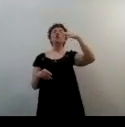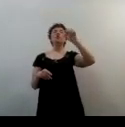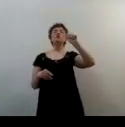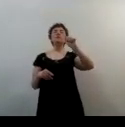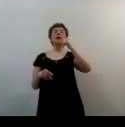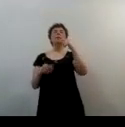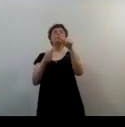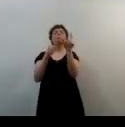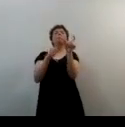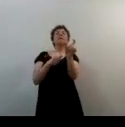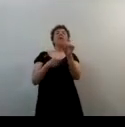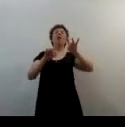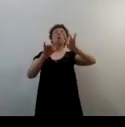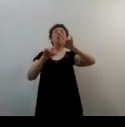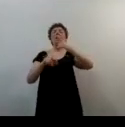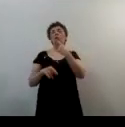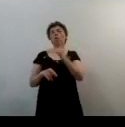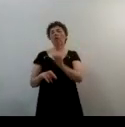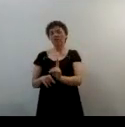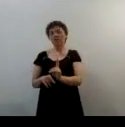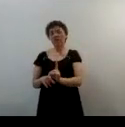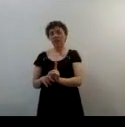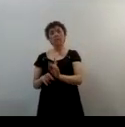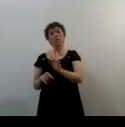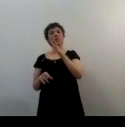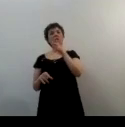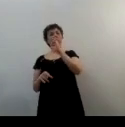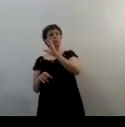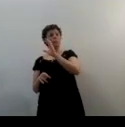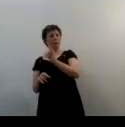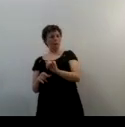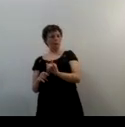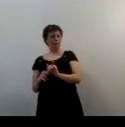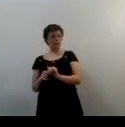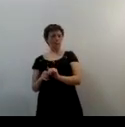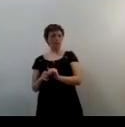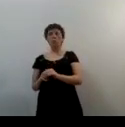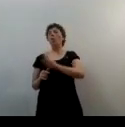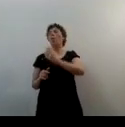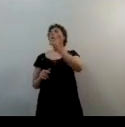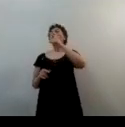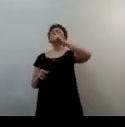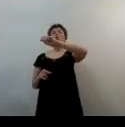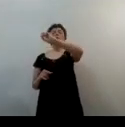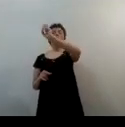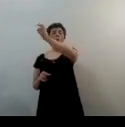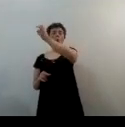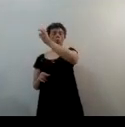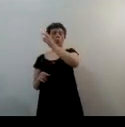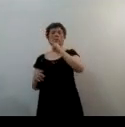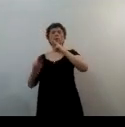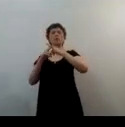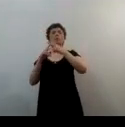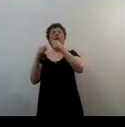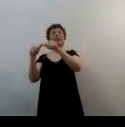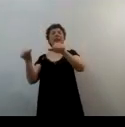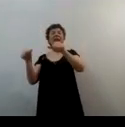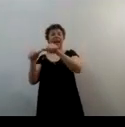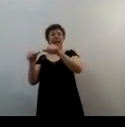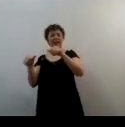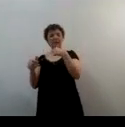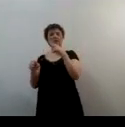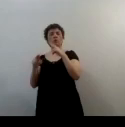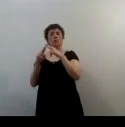pone jarabe de fructosa, pero es que eso también es carbohidrato. Otros edulcorantes, ¿sabes? Eso hay que fijarse en el etiquetado porque al fin y al cabo son